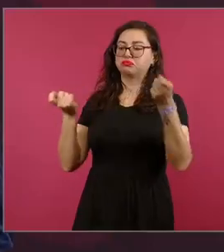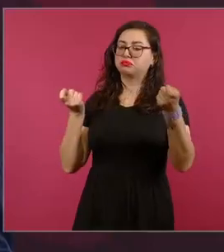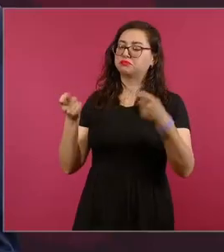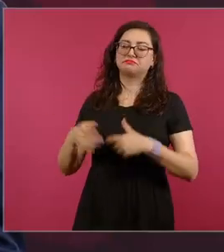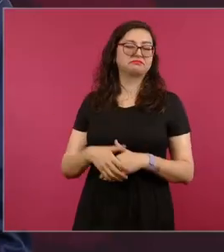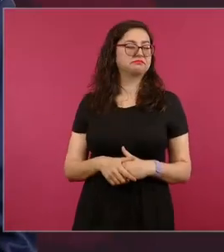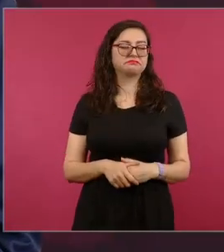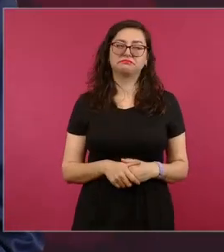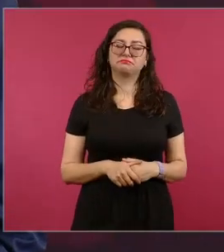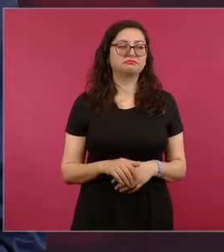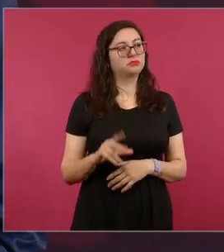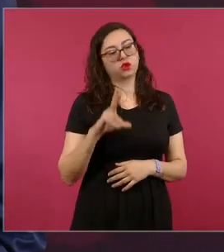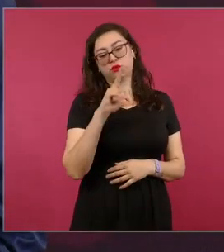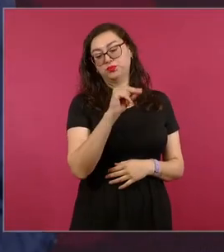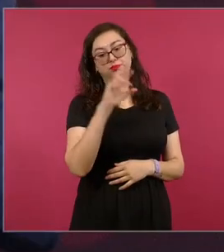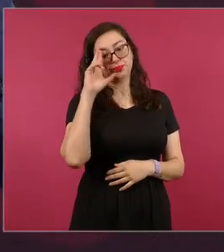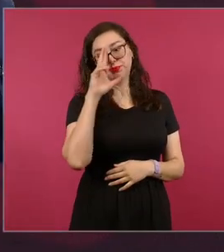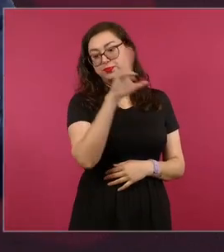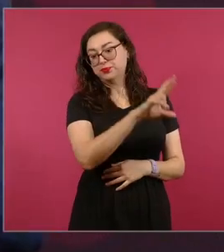Con todo respeto,